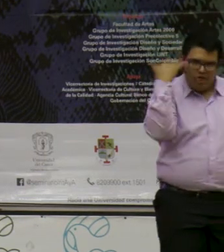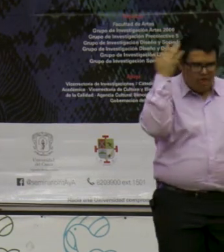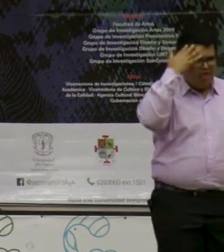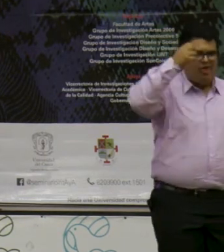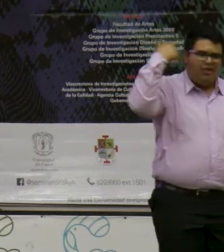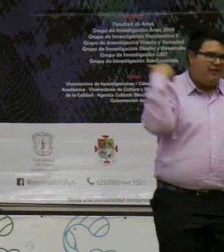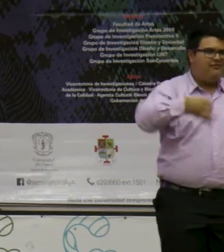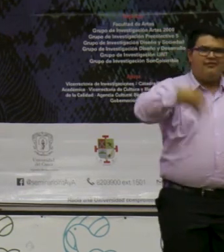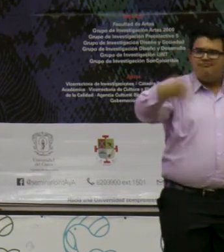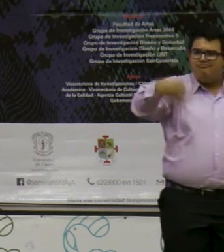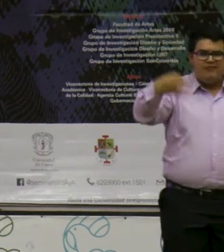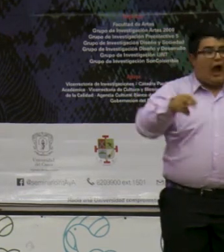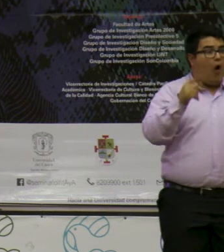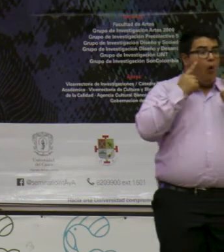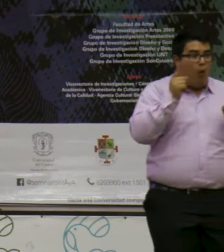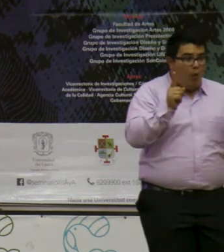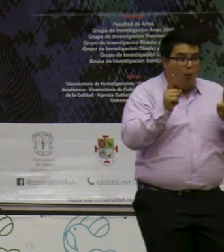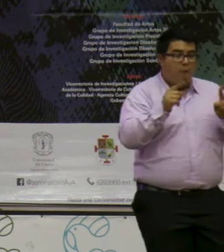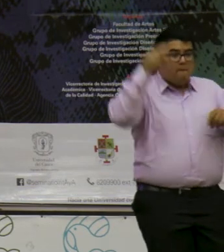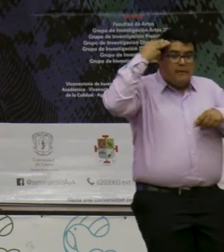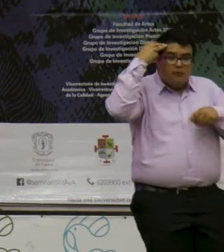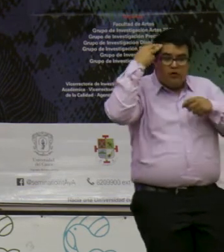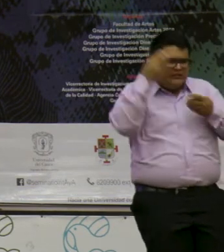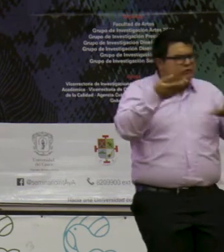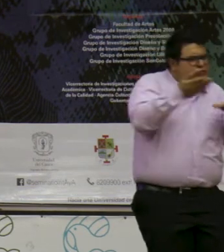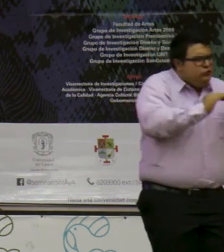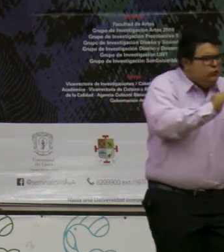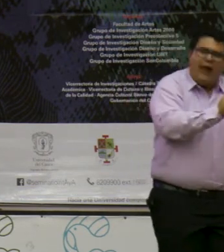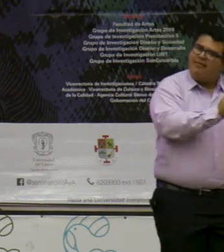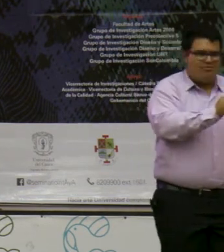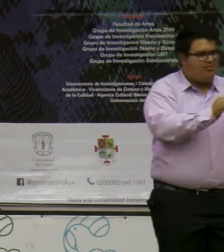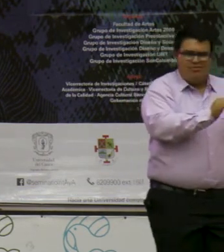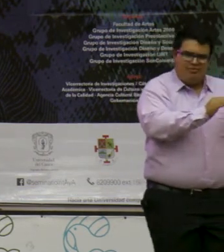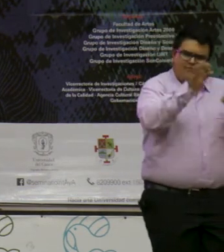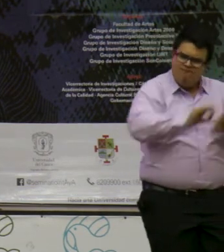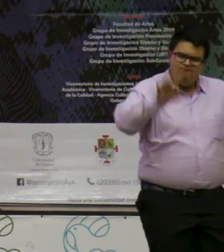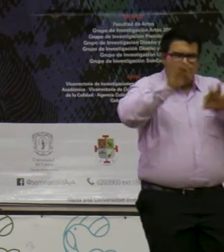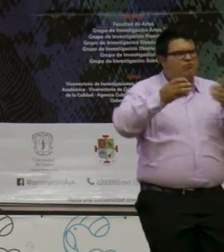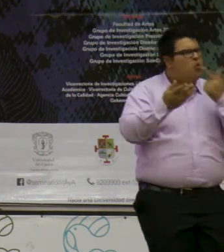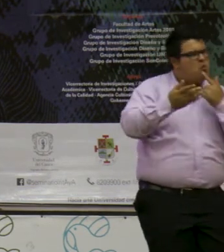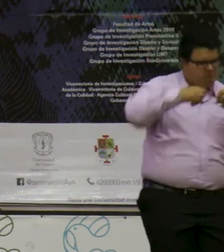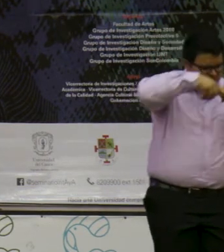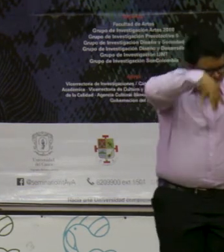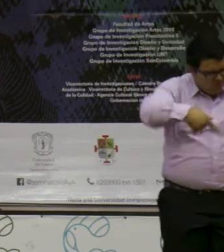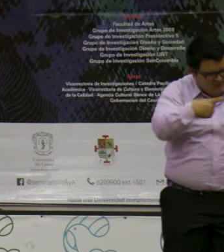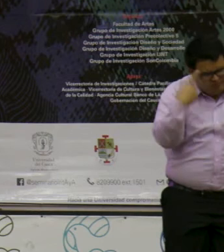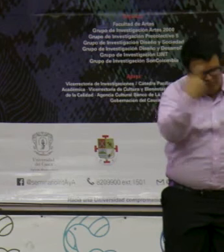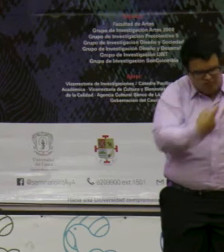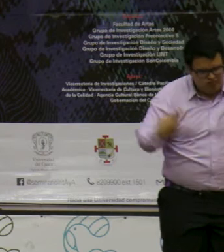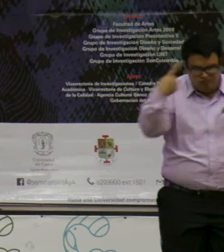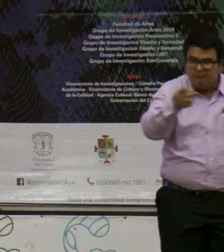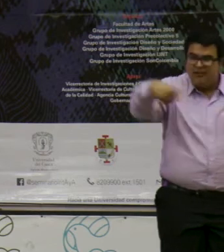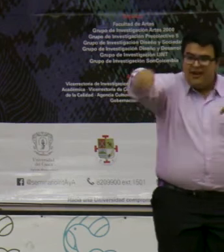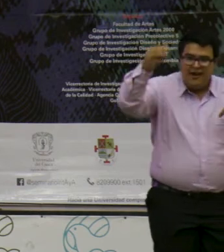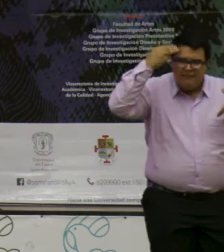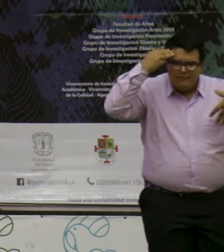el problema de la memoria, está entrando a proponer un esquema de análisis para abordar el problema de la memoria a partir de las personas que hacemos